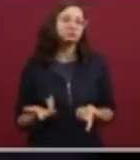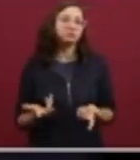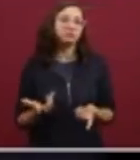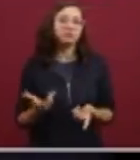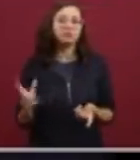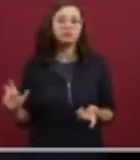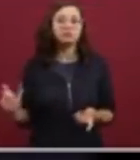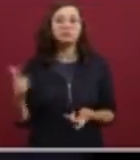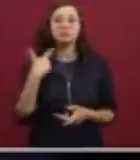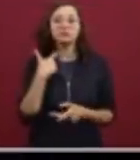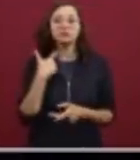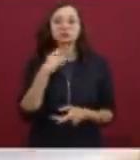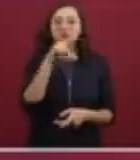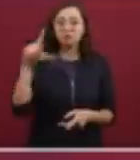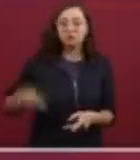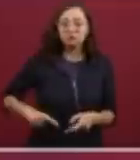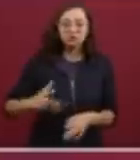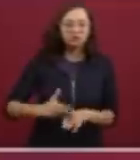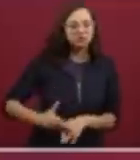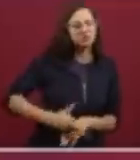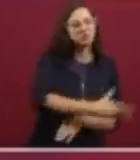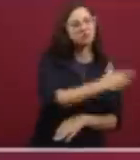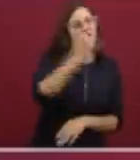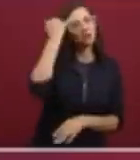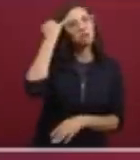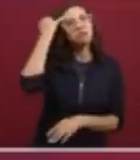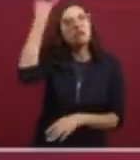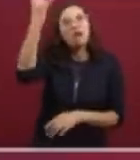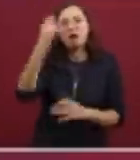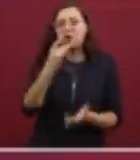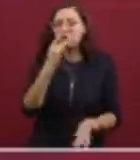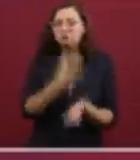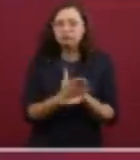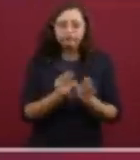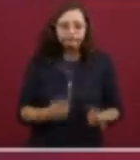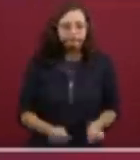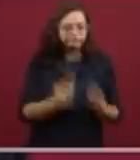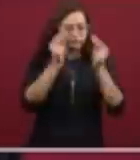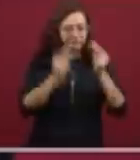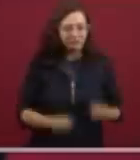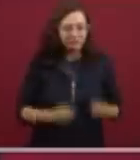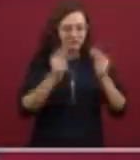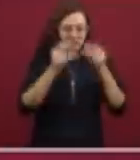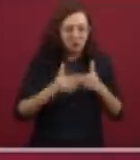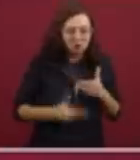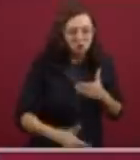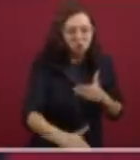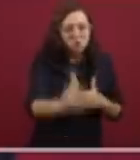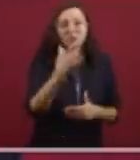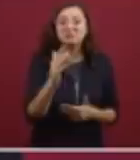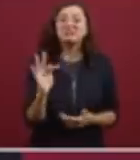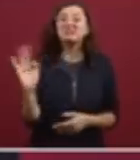en el negocio y hacia adelante. A lo mejor ni hacían falta.